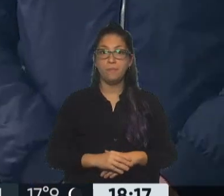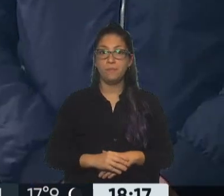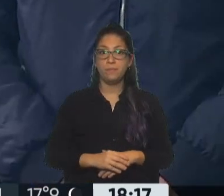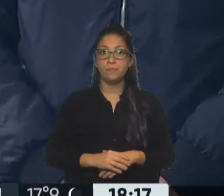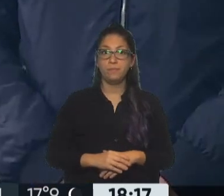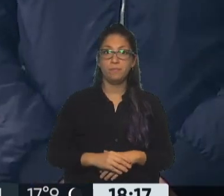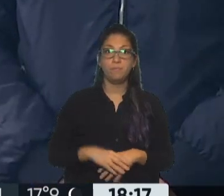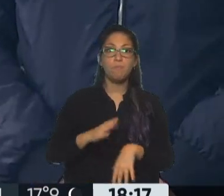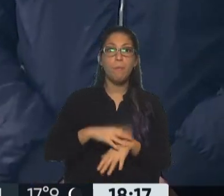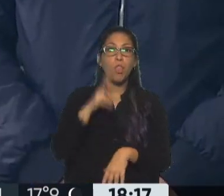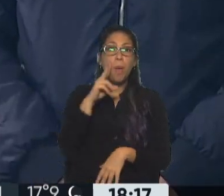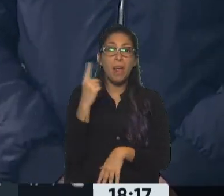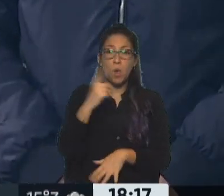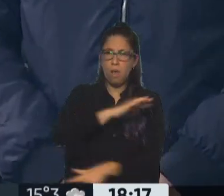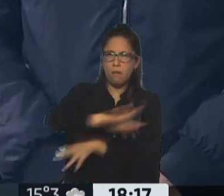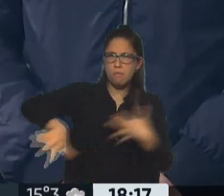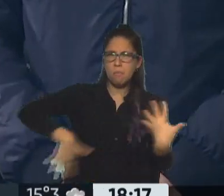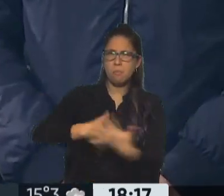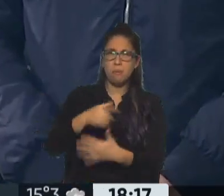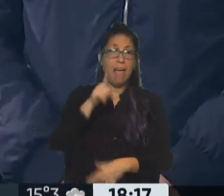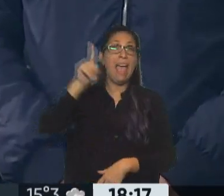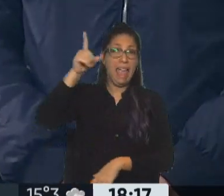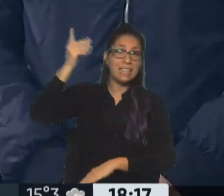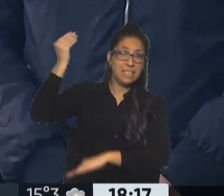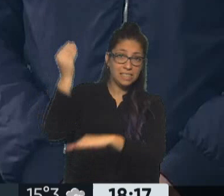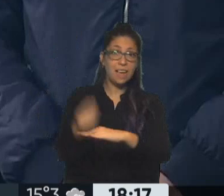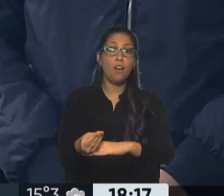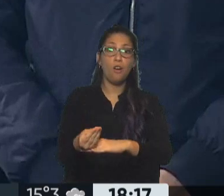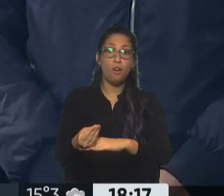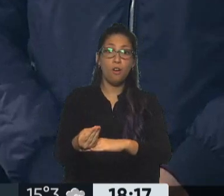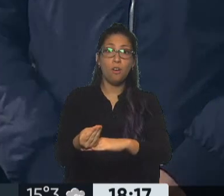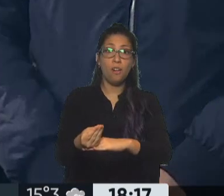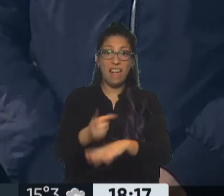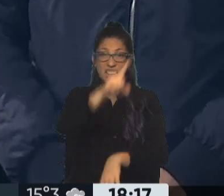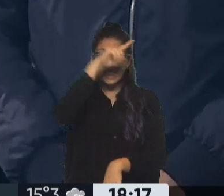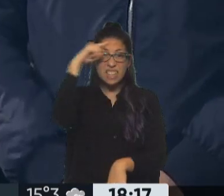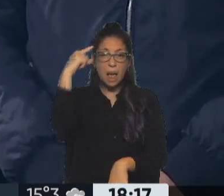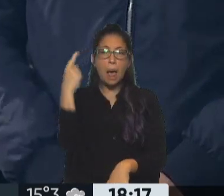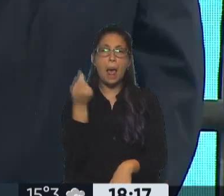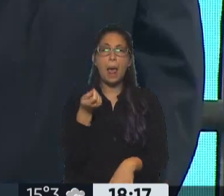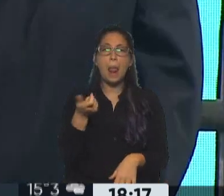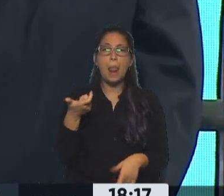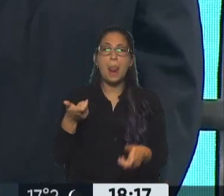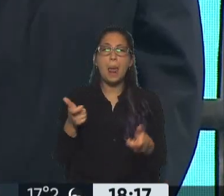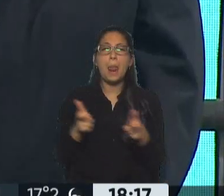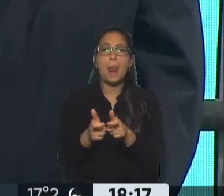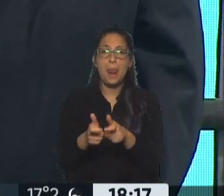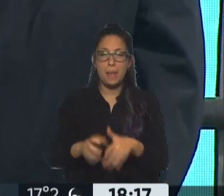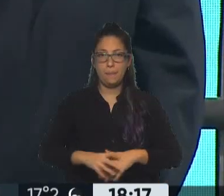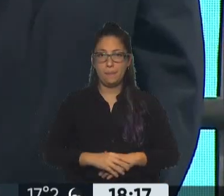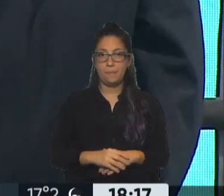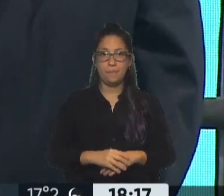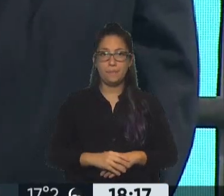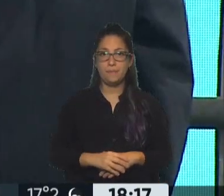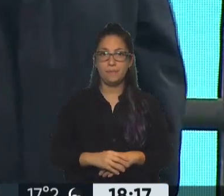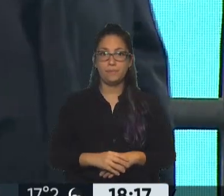después de la crisis del 2001, el Estado era así de chiquitito.